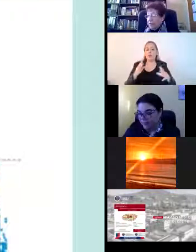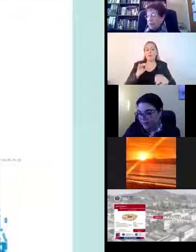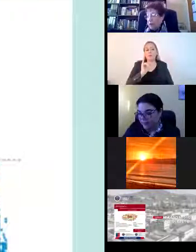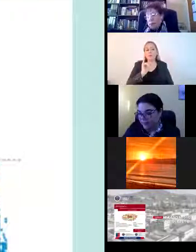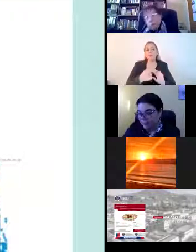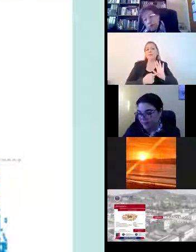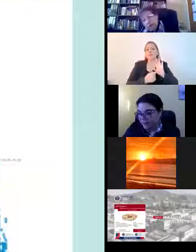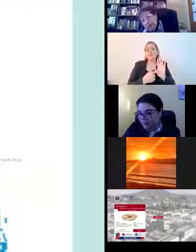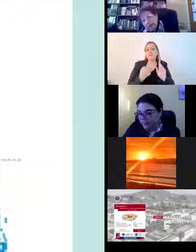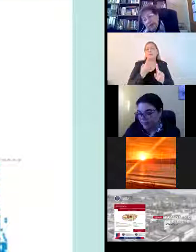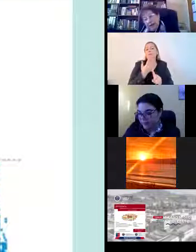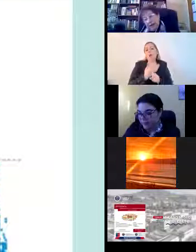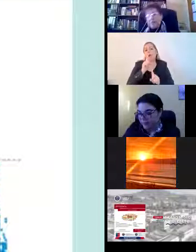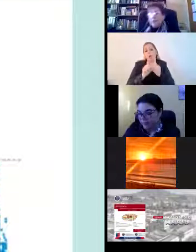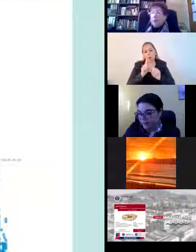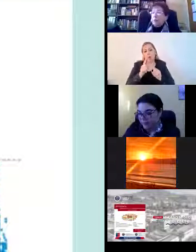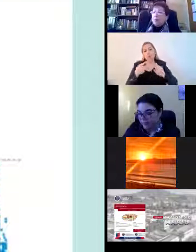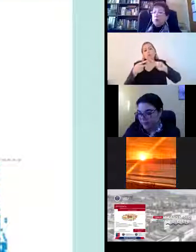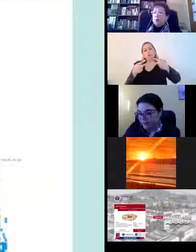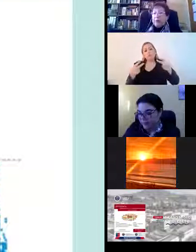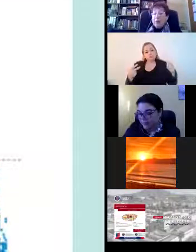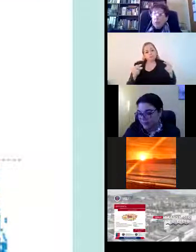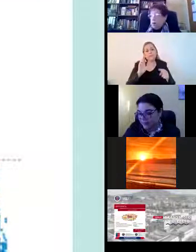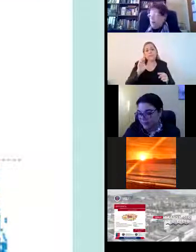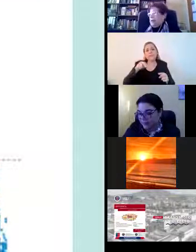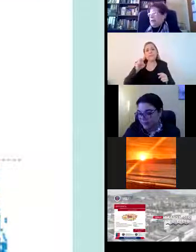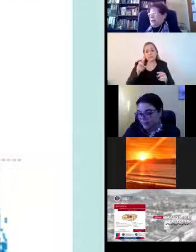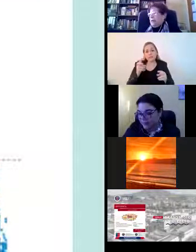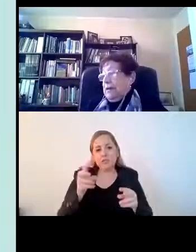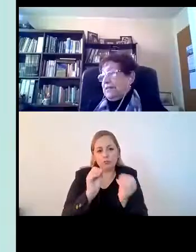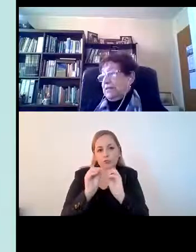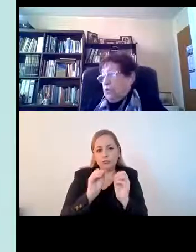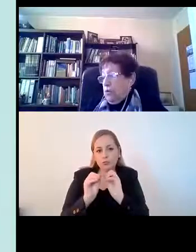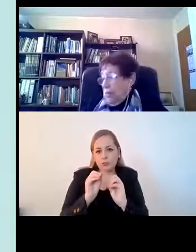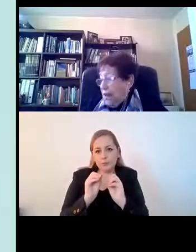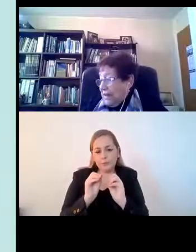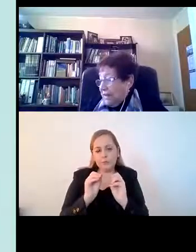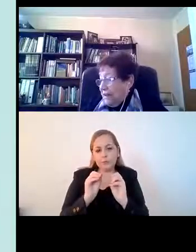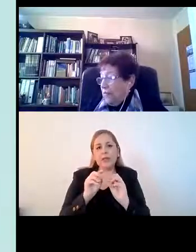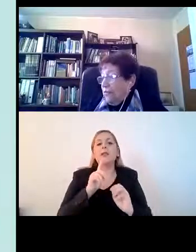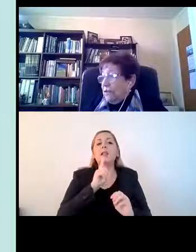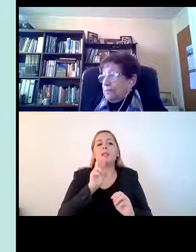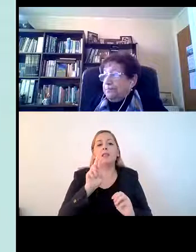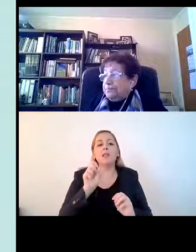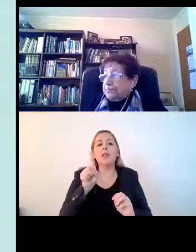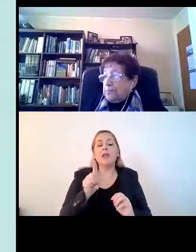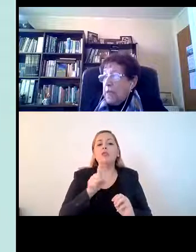que habría algunos genes que estarían específicamente involucrados en el trastorno mismo. La que sigue, por